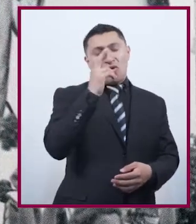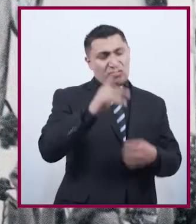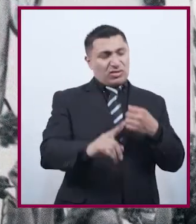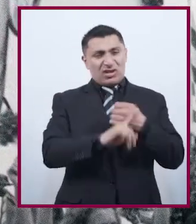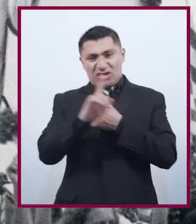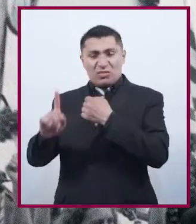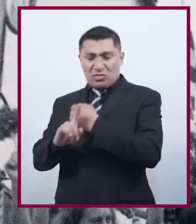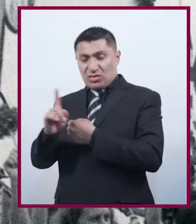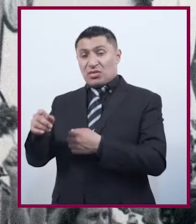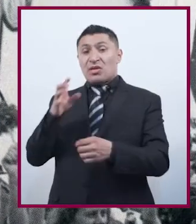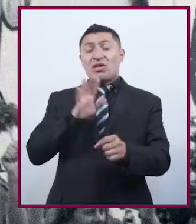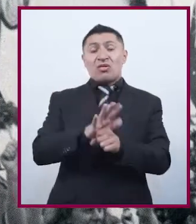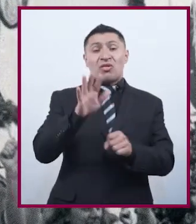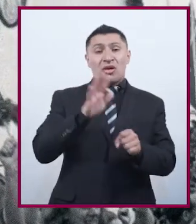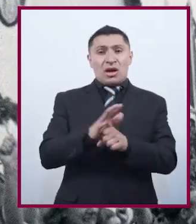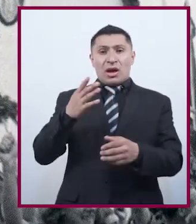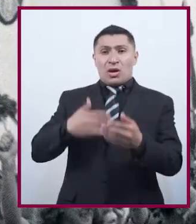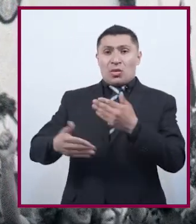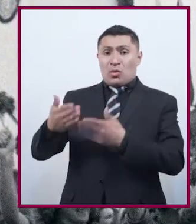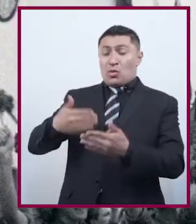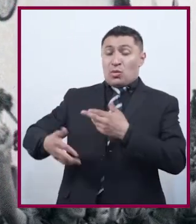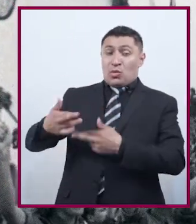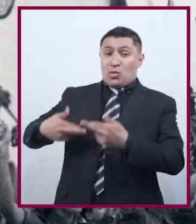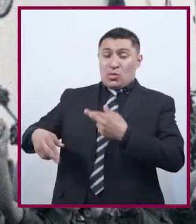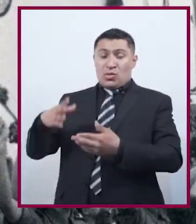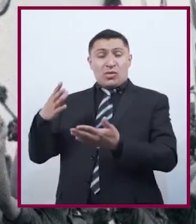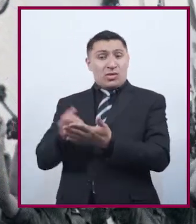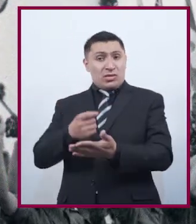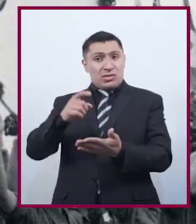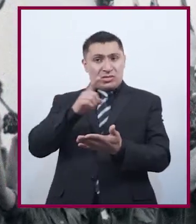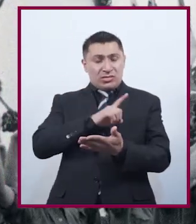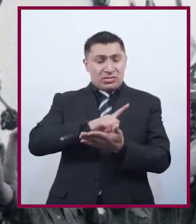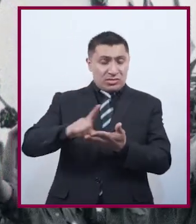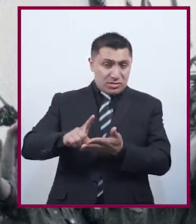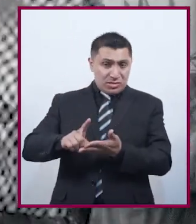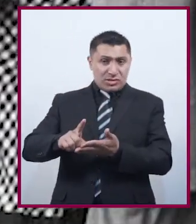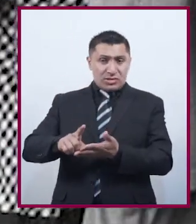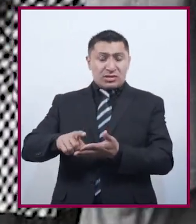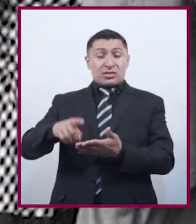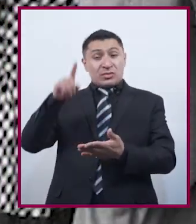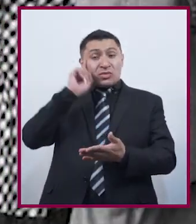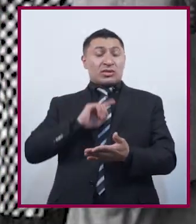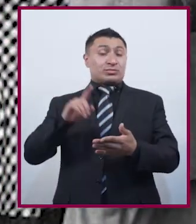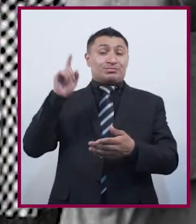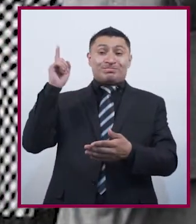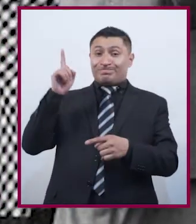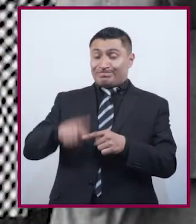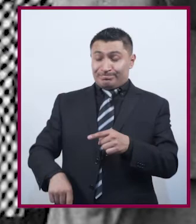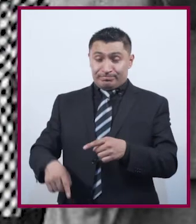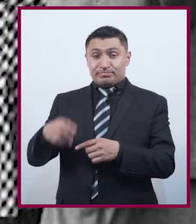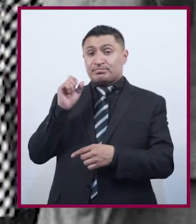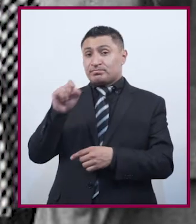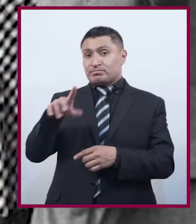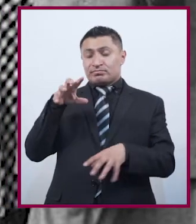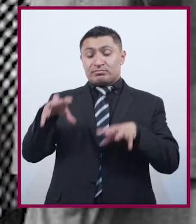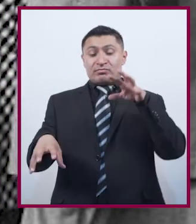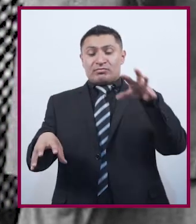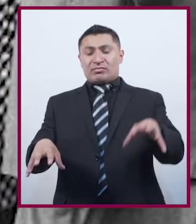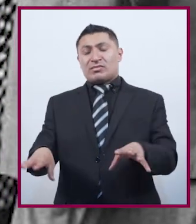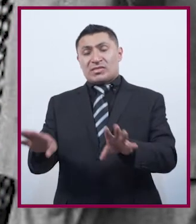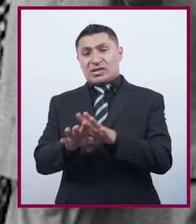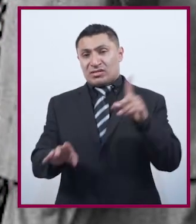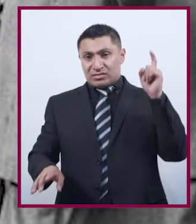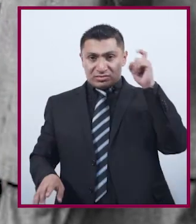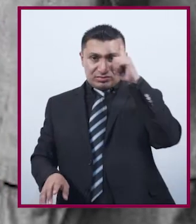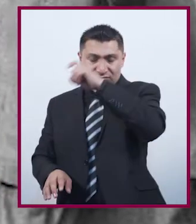estalinismo en Rusia, los cuales dieron marcha atrás a los derechos ganados por las mujeres. Incluso ese ambiente hostil